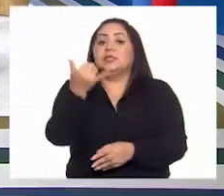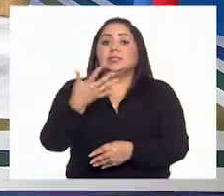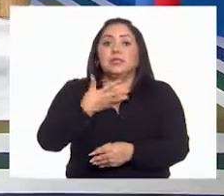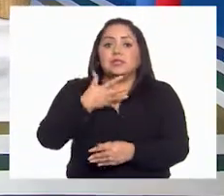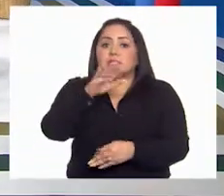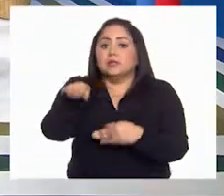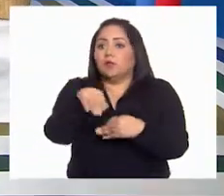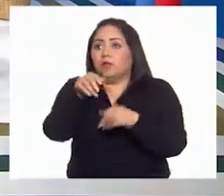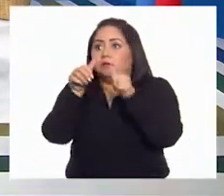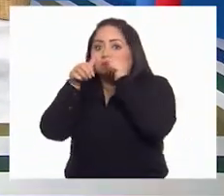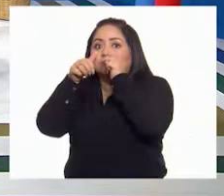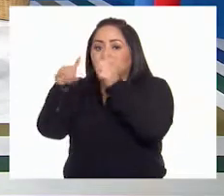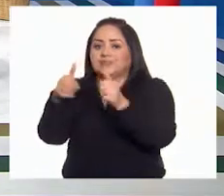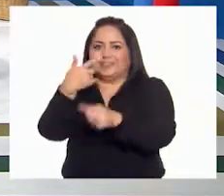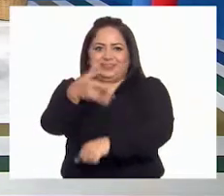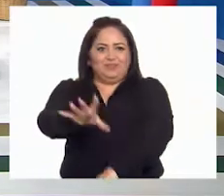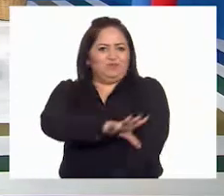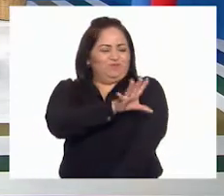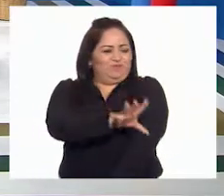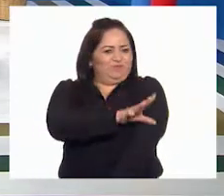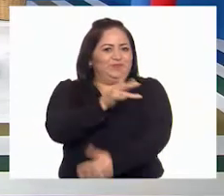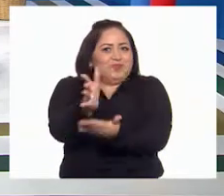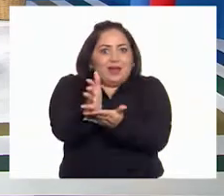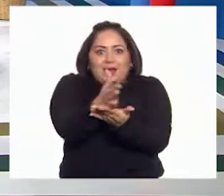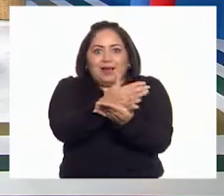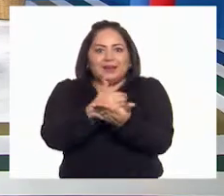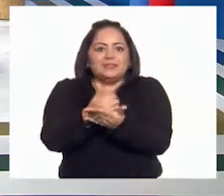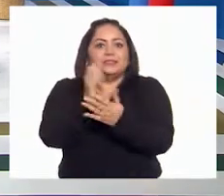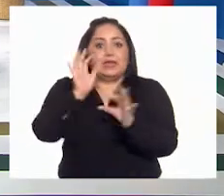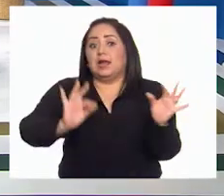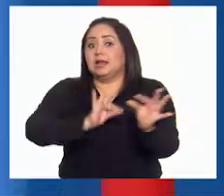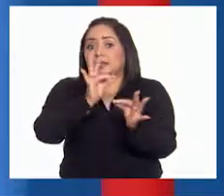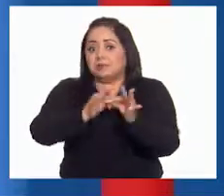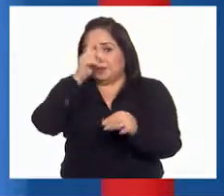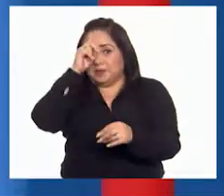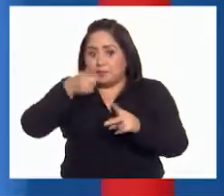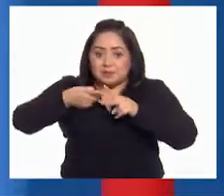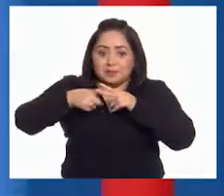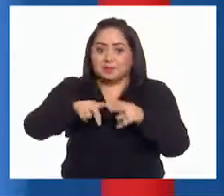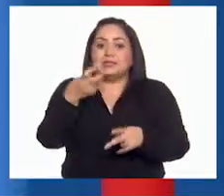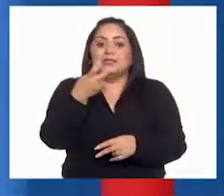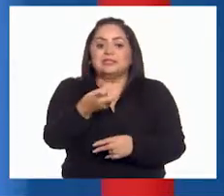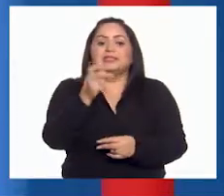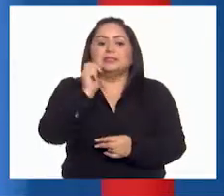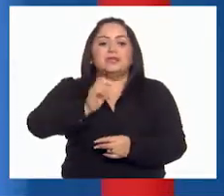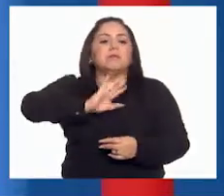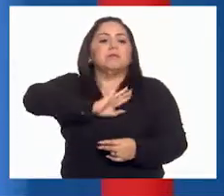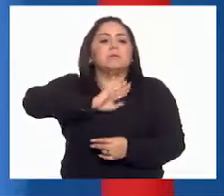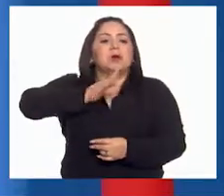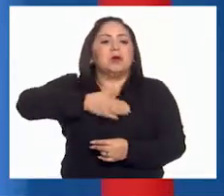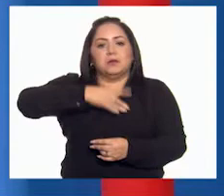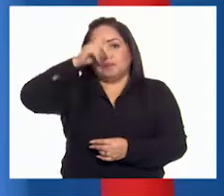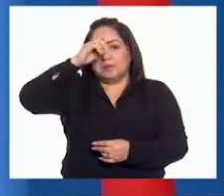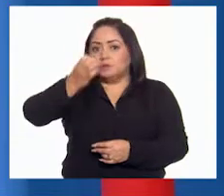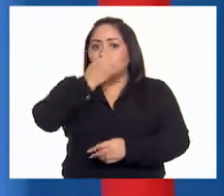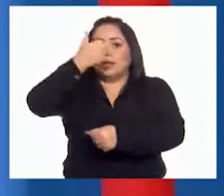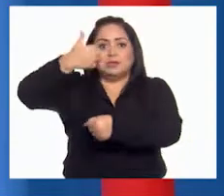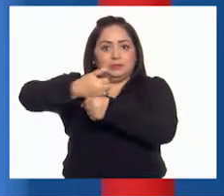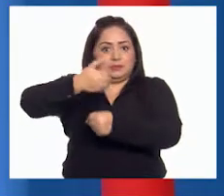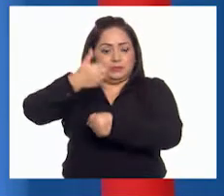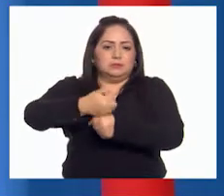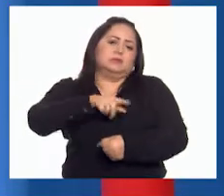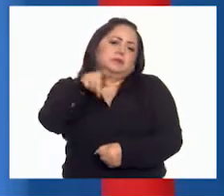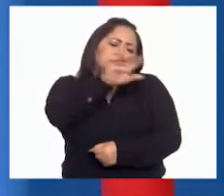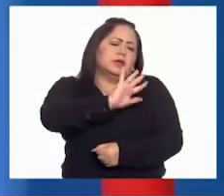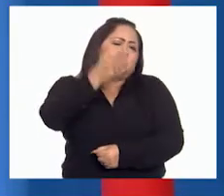toda su atención y su energía y sus ganas también listas para comenzar con esta sesión de español para sexto grado. Y